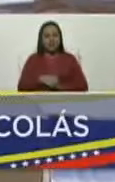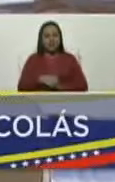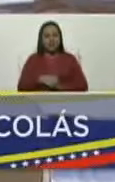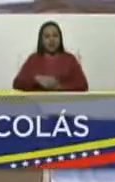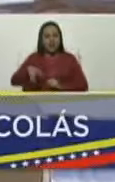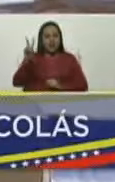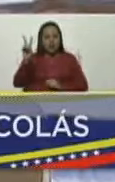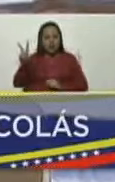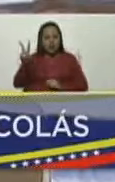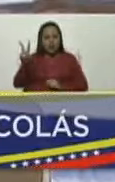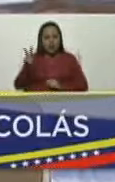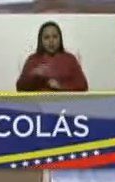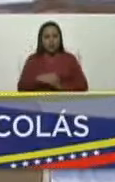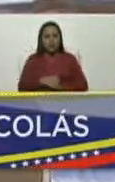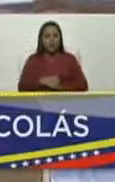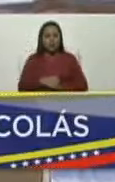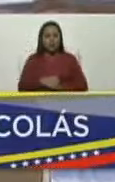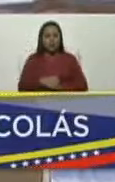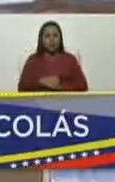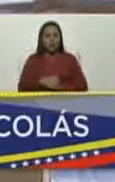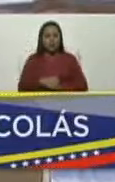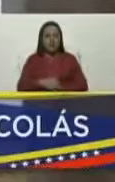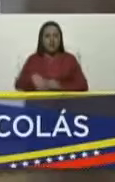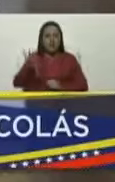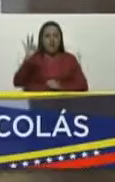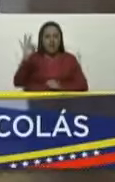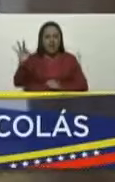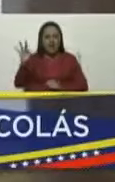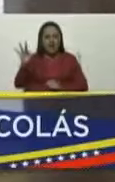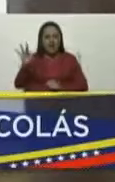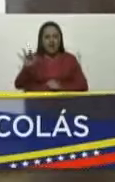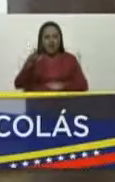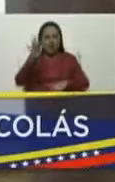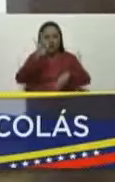a las dos, a las tres.